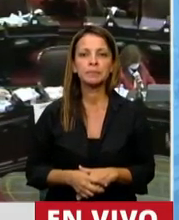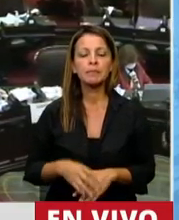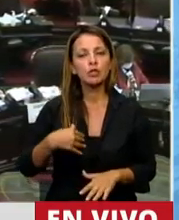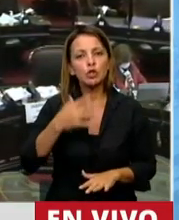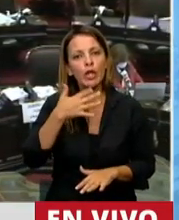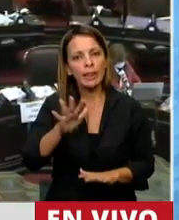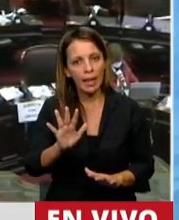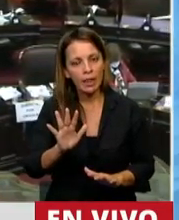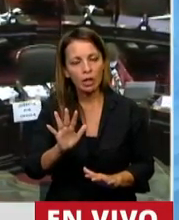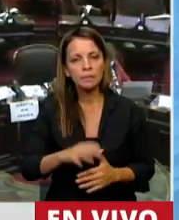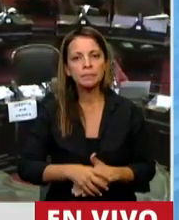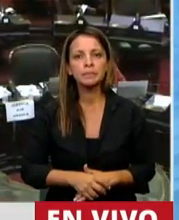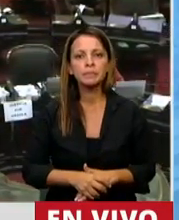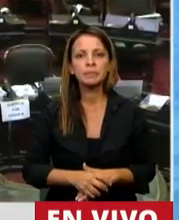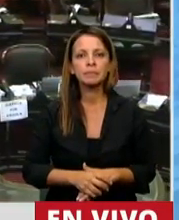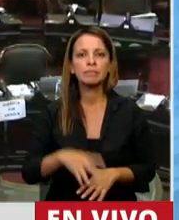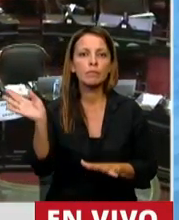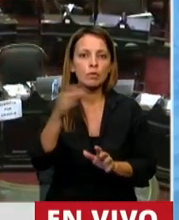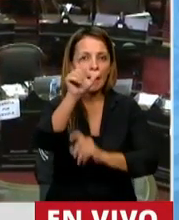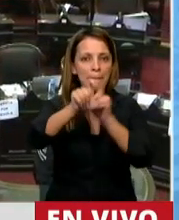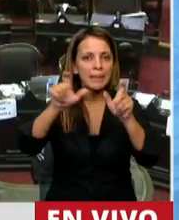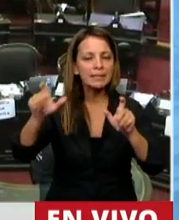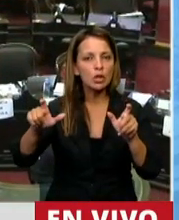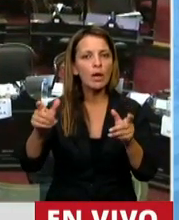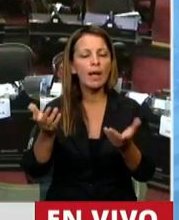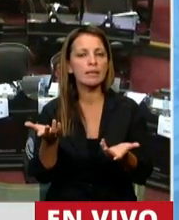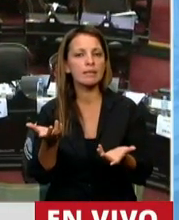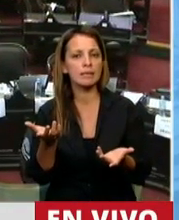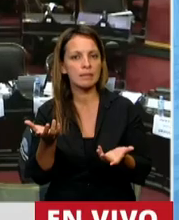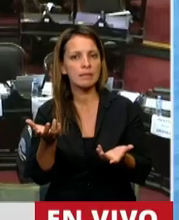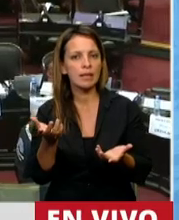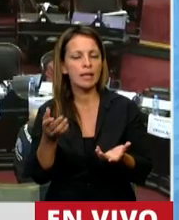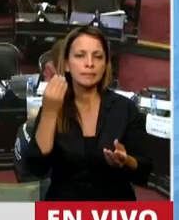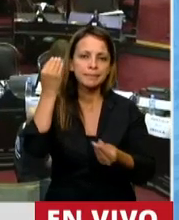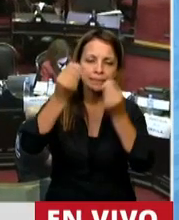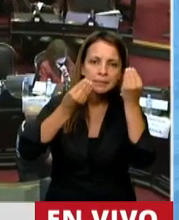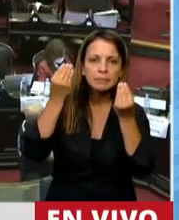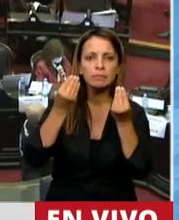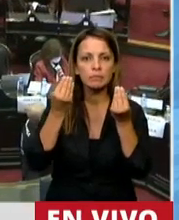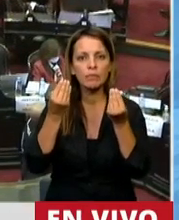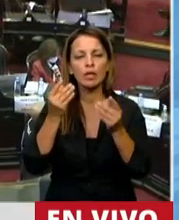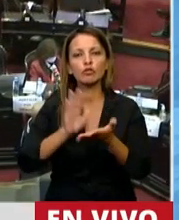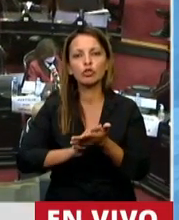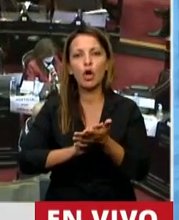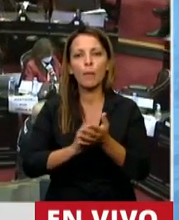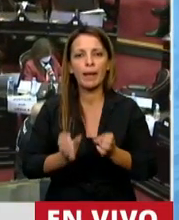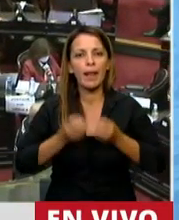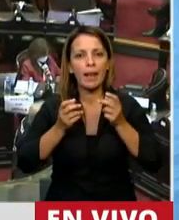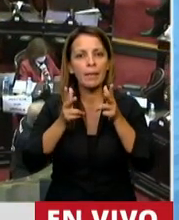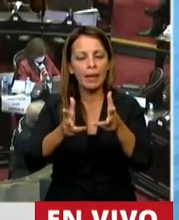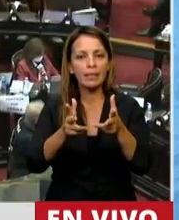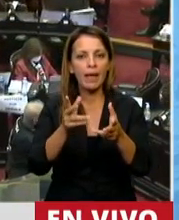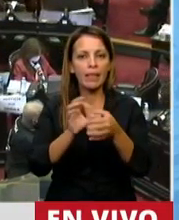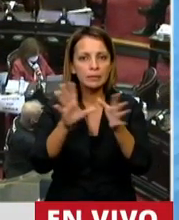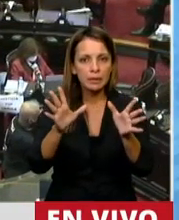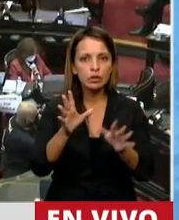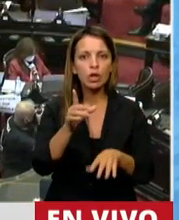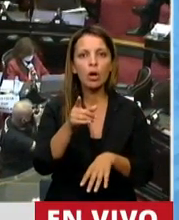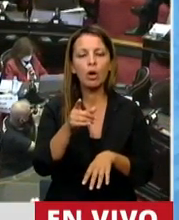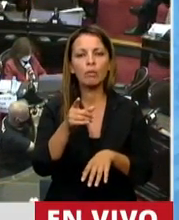entiendo que todos los que compartimos las preocupaciones por la libertad de expresión, que es uno de los pactos